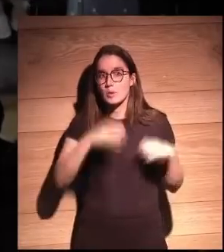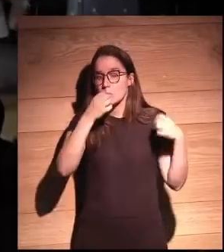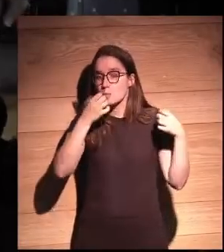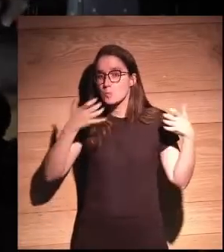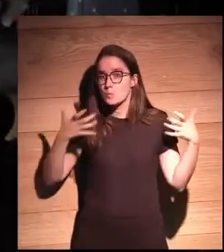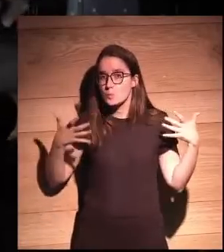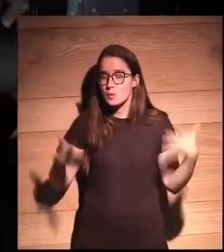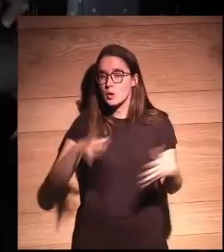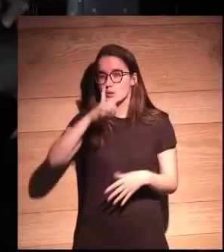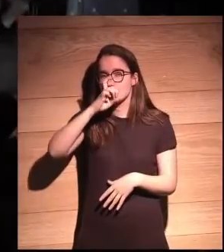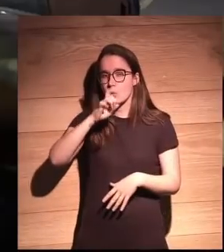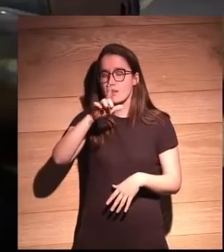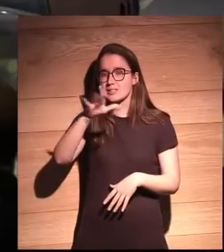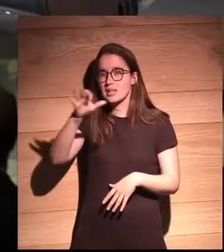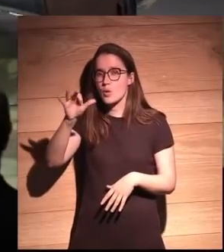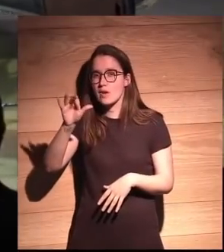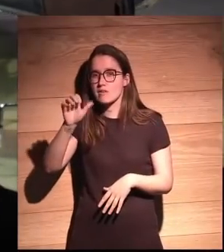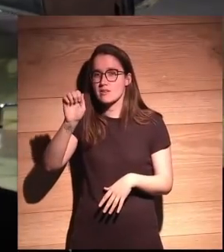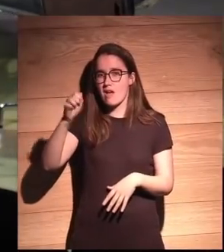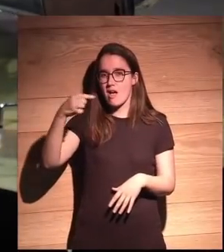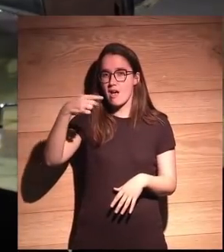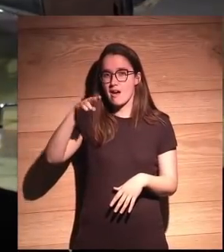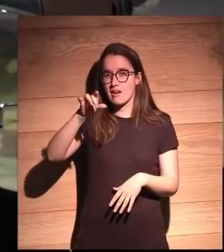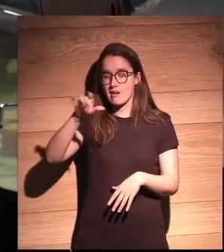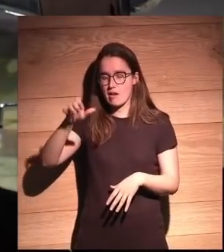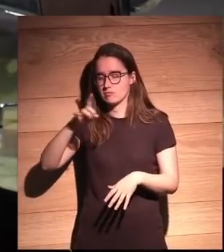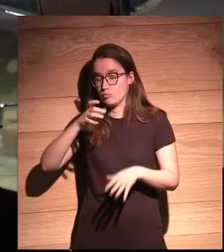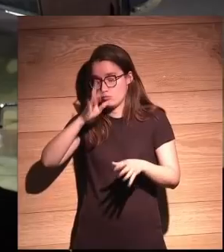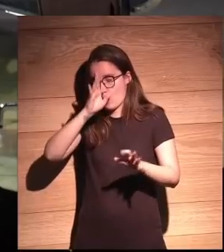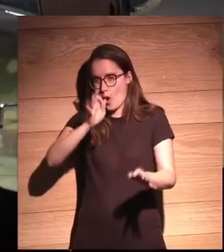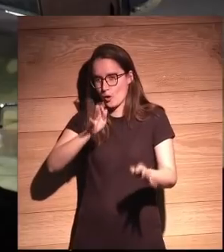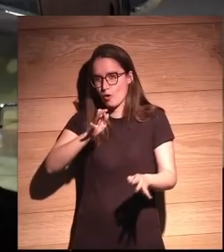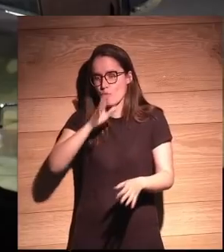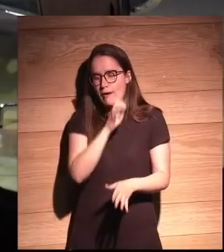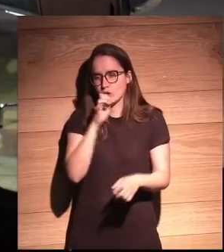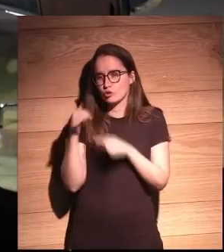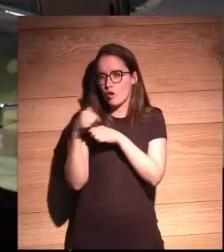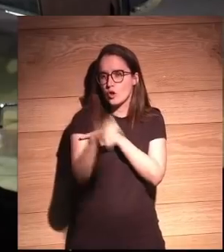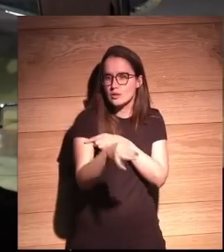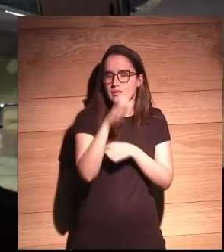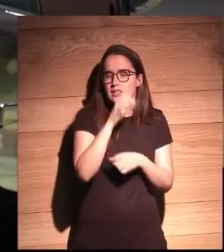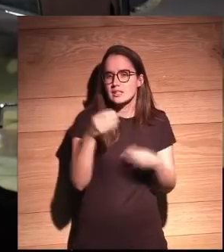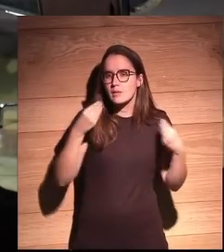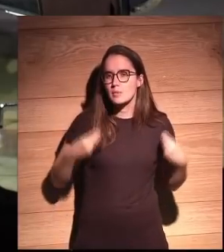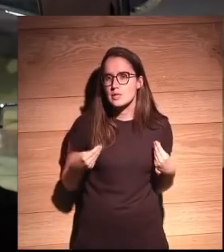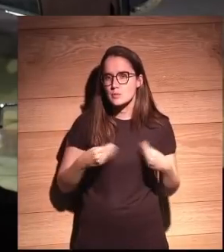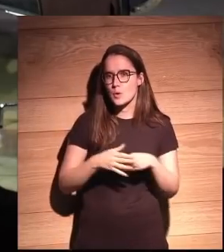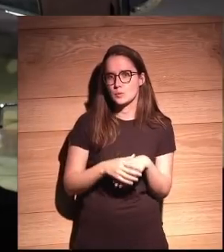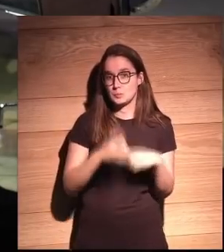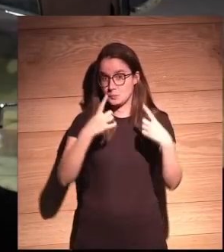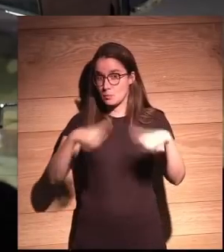Bueno, ¿te acuerdas de Luis Aguilé? Hombre, cómo no voy a acordarlo, canto todos los días. Sí, ¿no? Cantaba esto de...